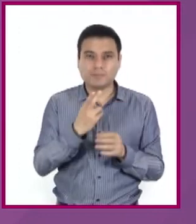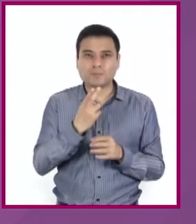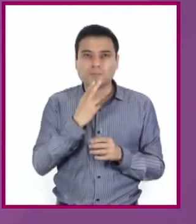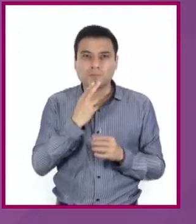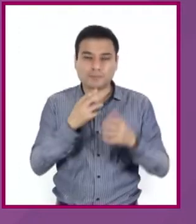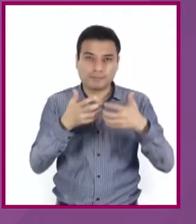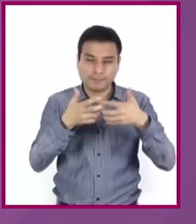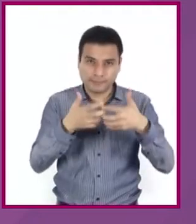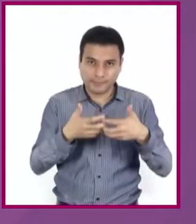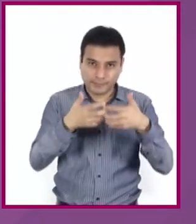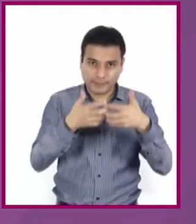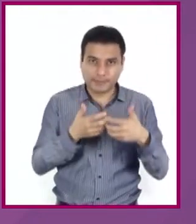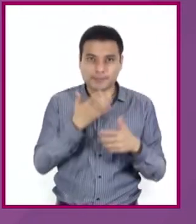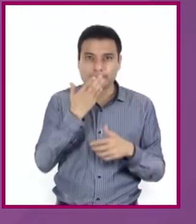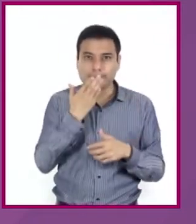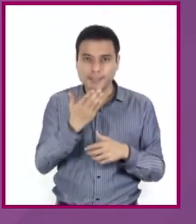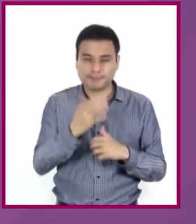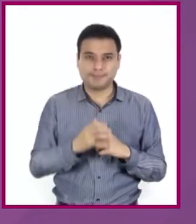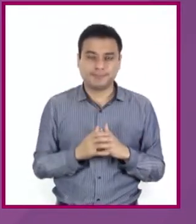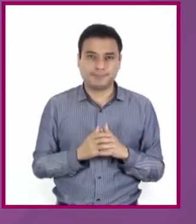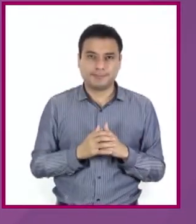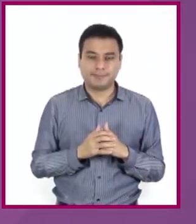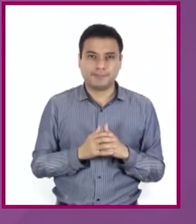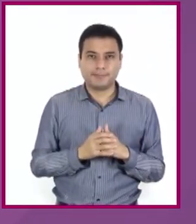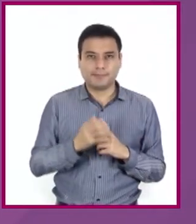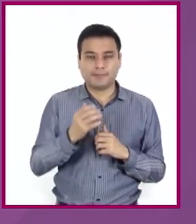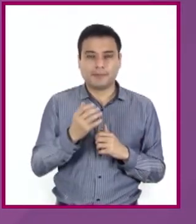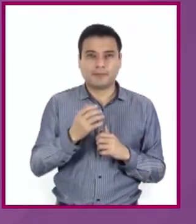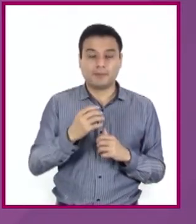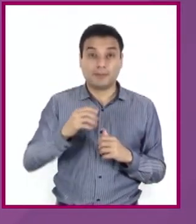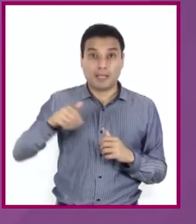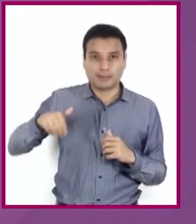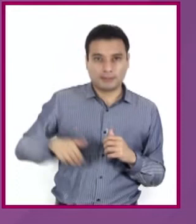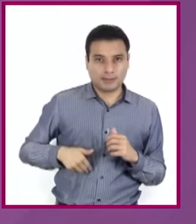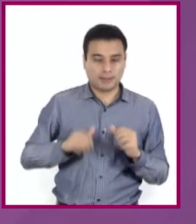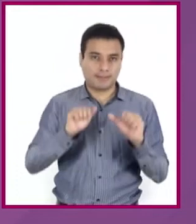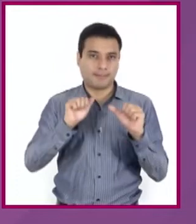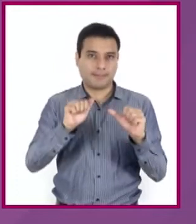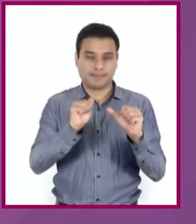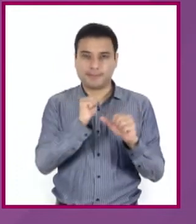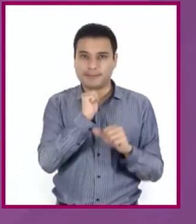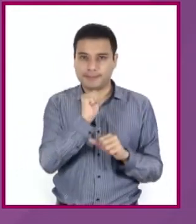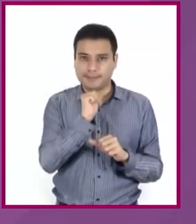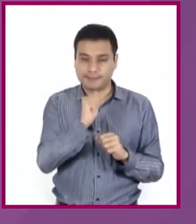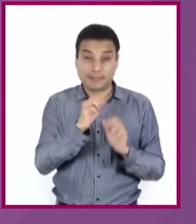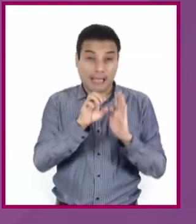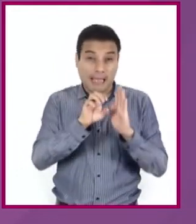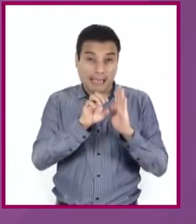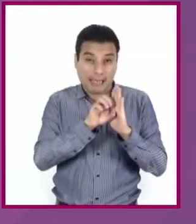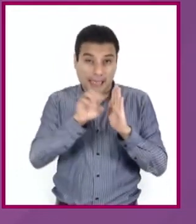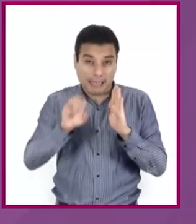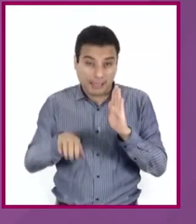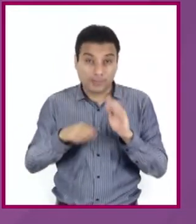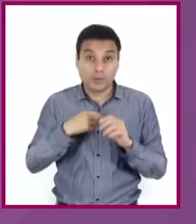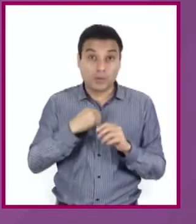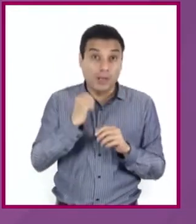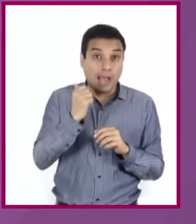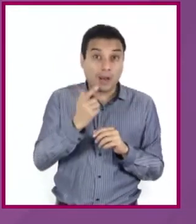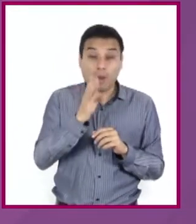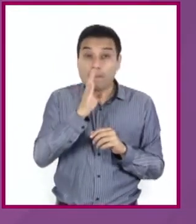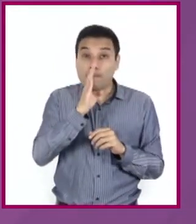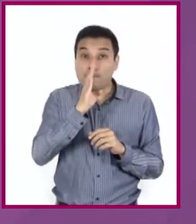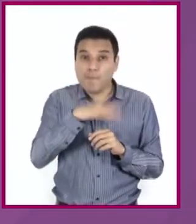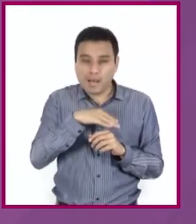el que puede generar un accidente, sobre todo cuando no se aterriza, y las cargas estáticas que mantienen